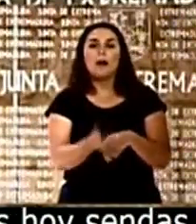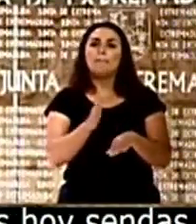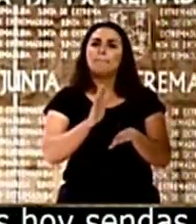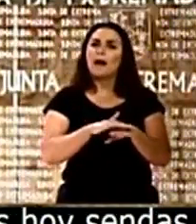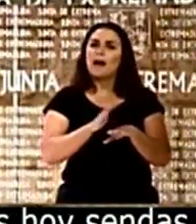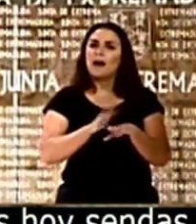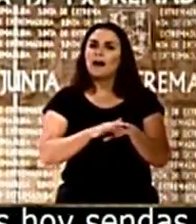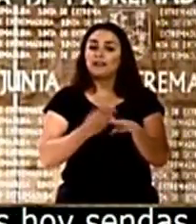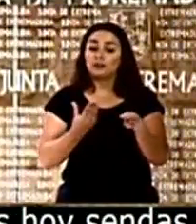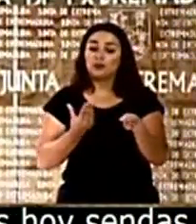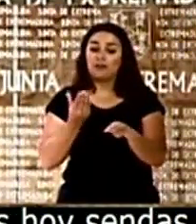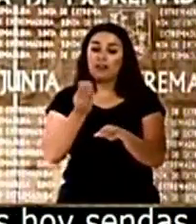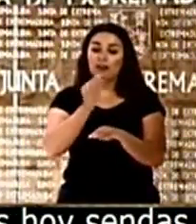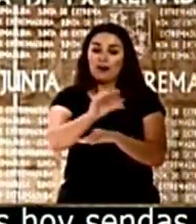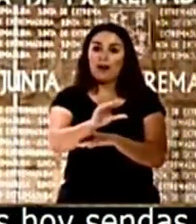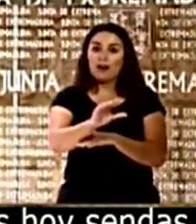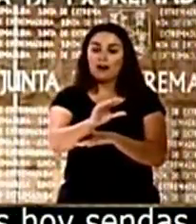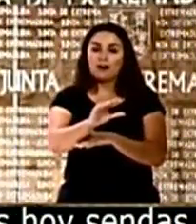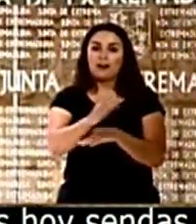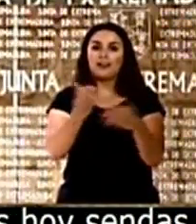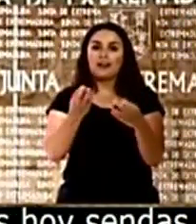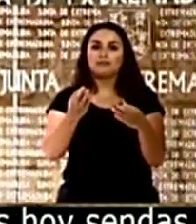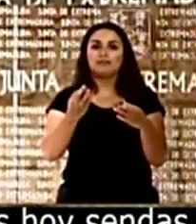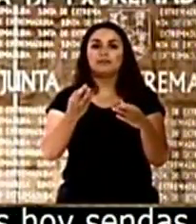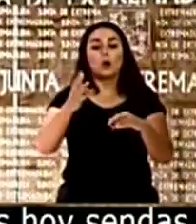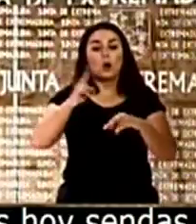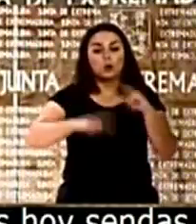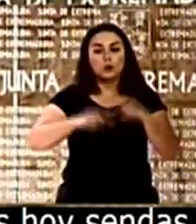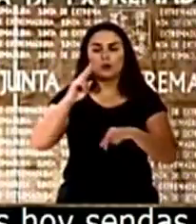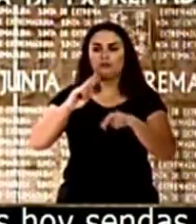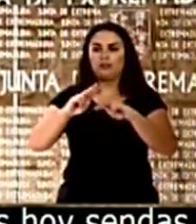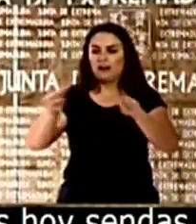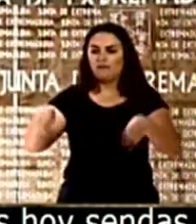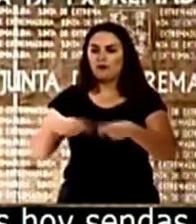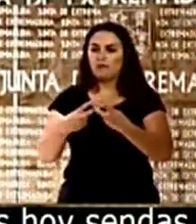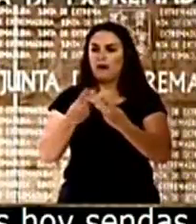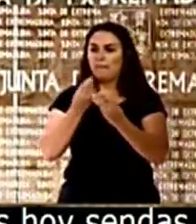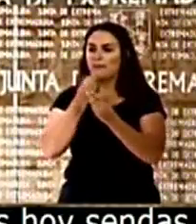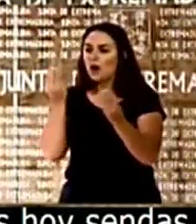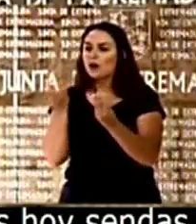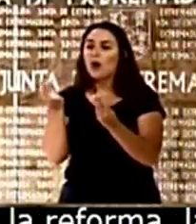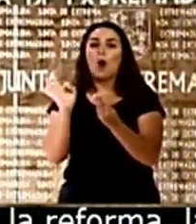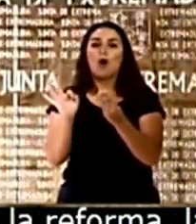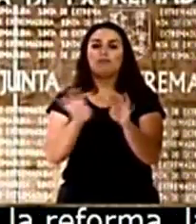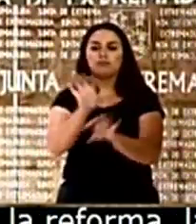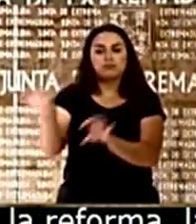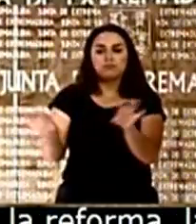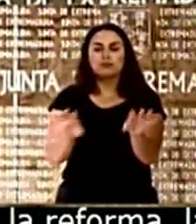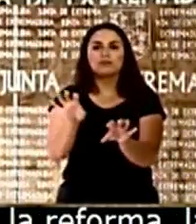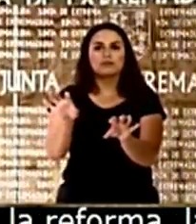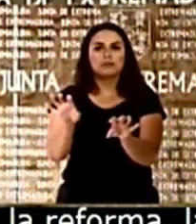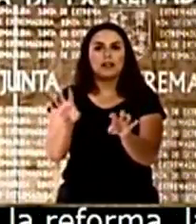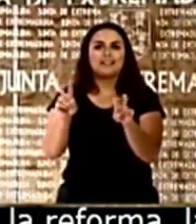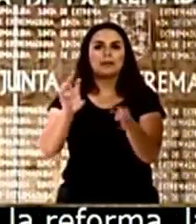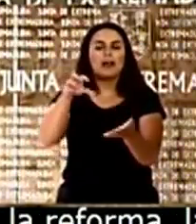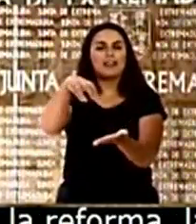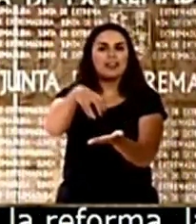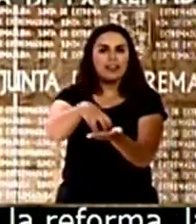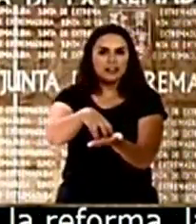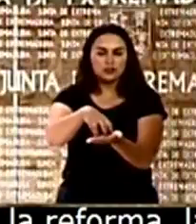para subvencionar la construcción, la reforma, la mejora o el equipamiento de los